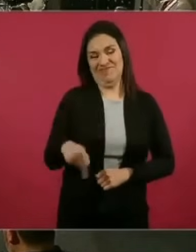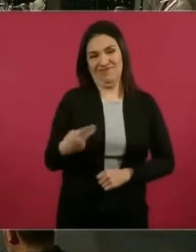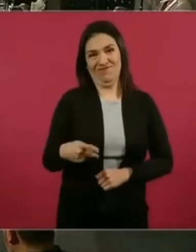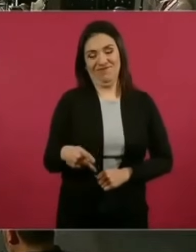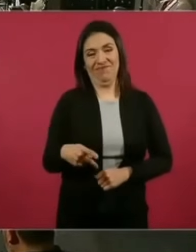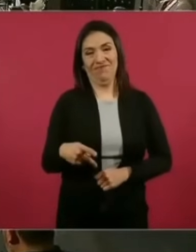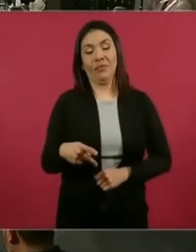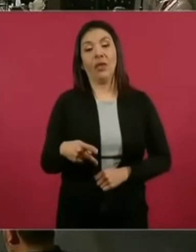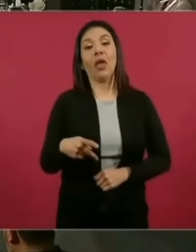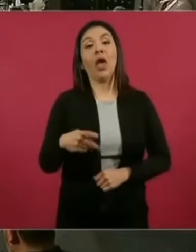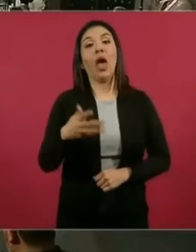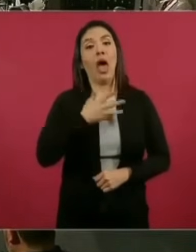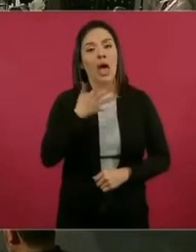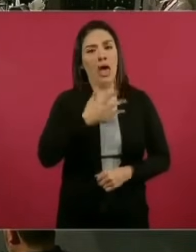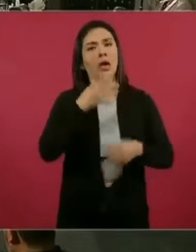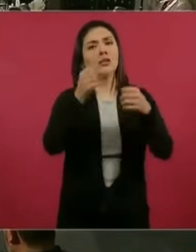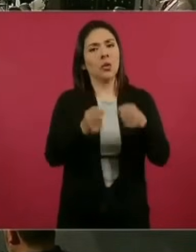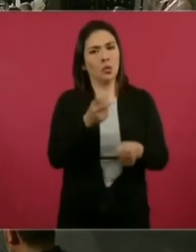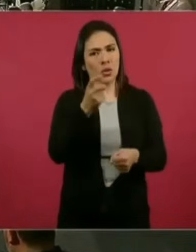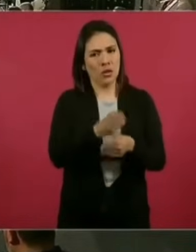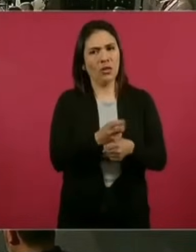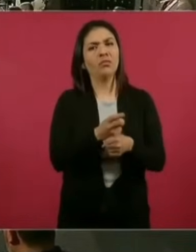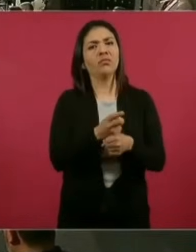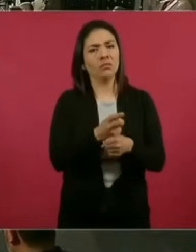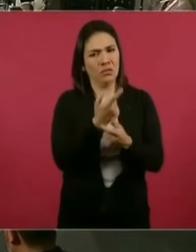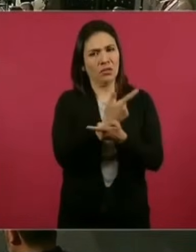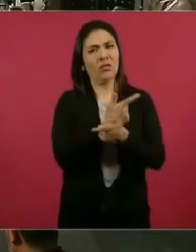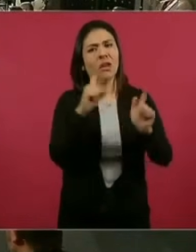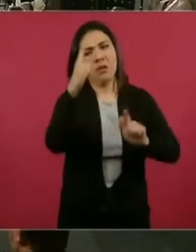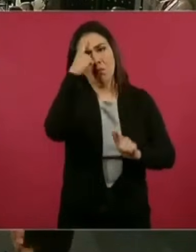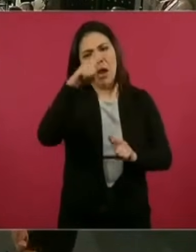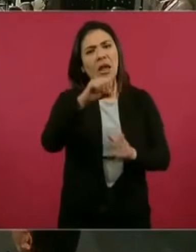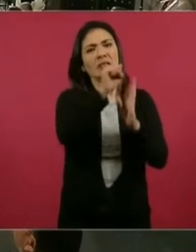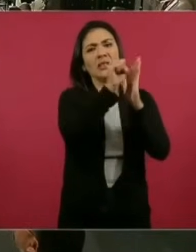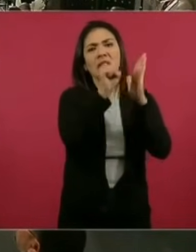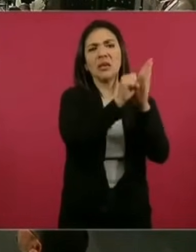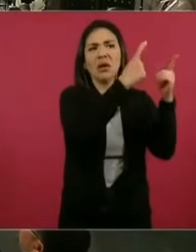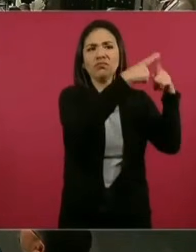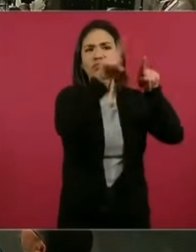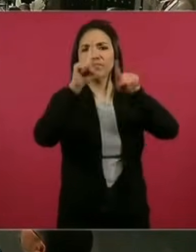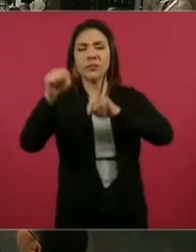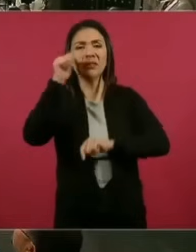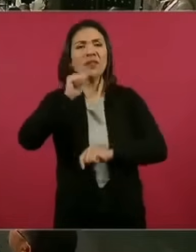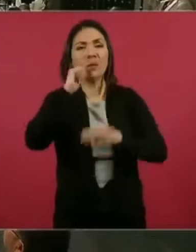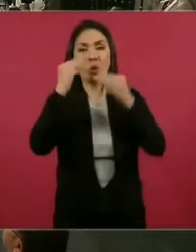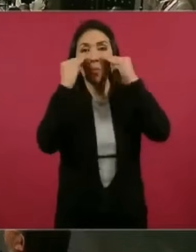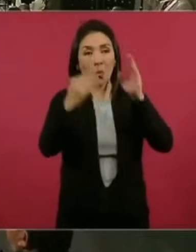República, tiene seguridad y disponibilidad en todos los sistemas que presenta al público.